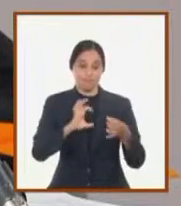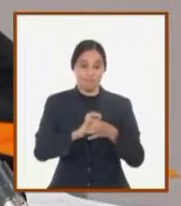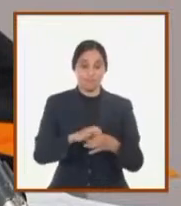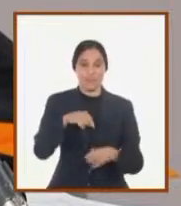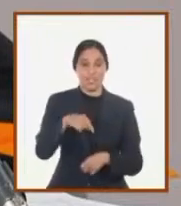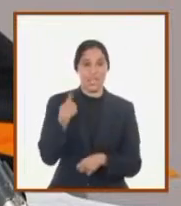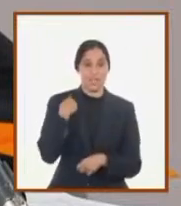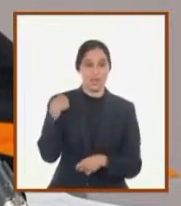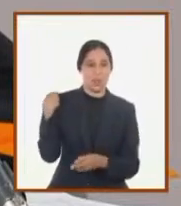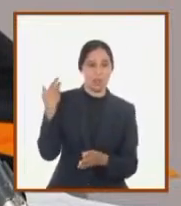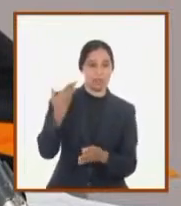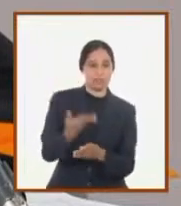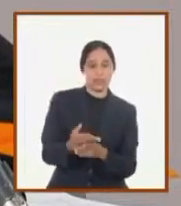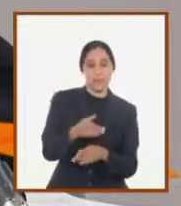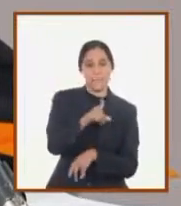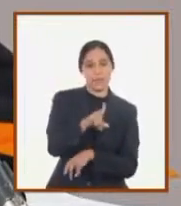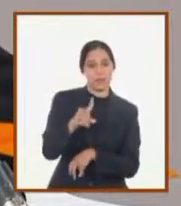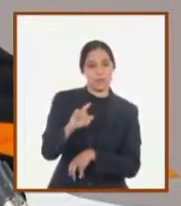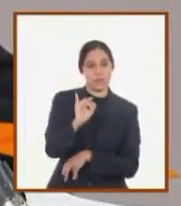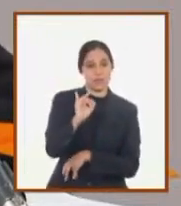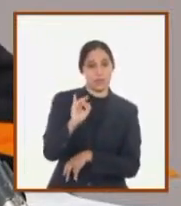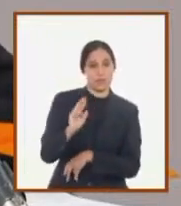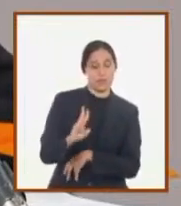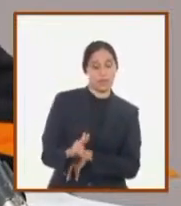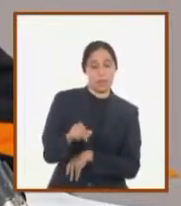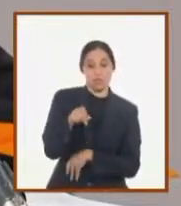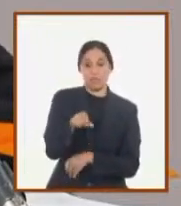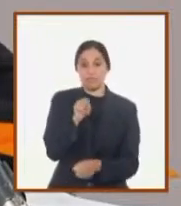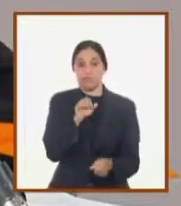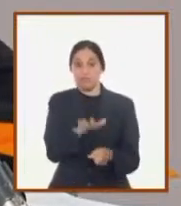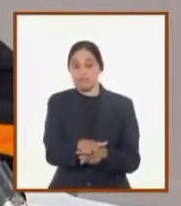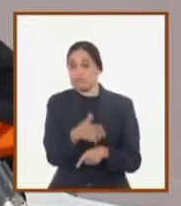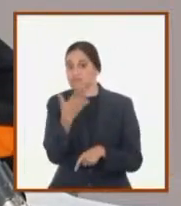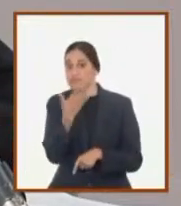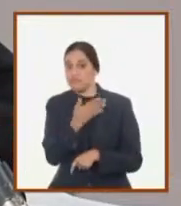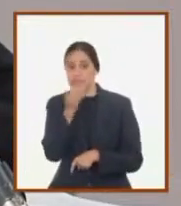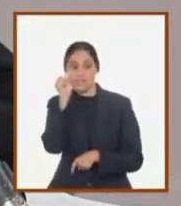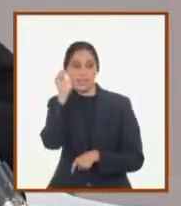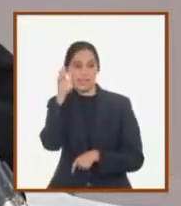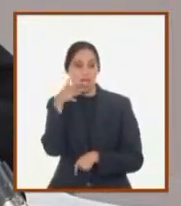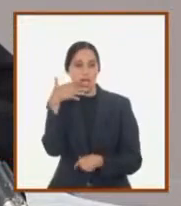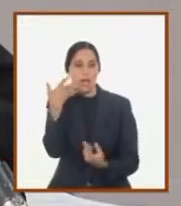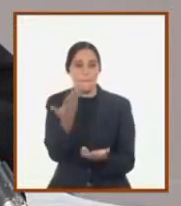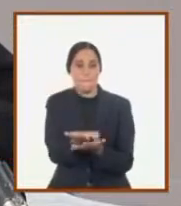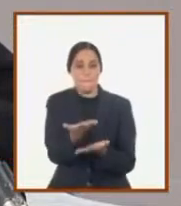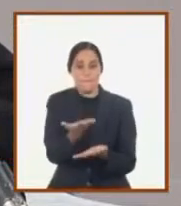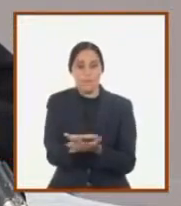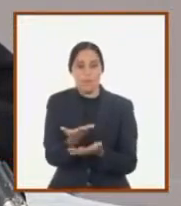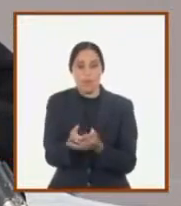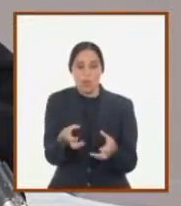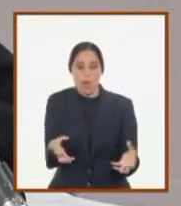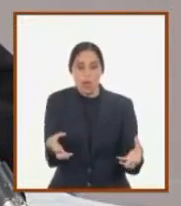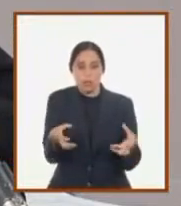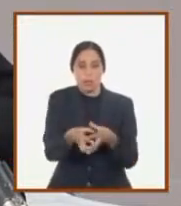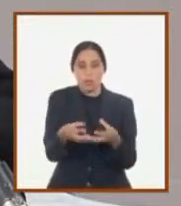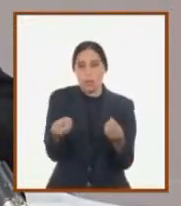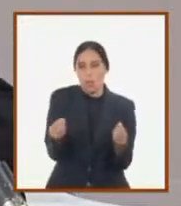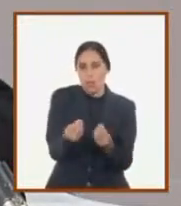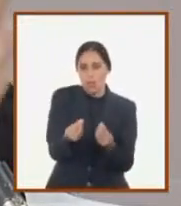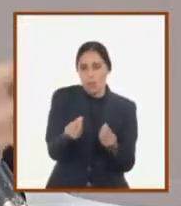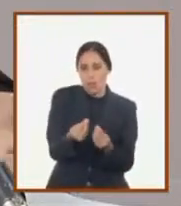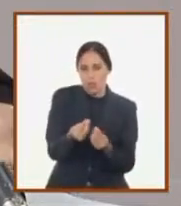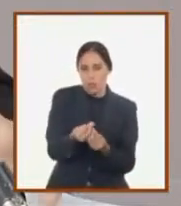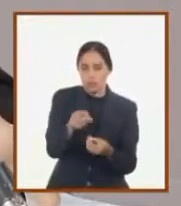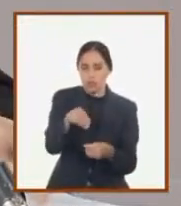año 1972 cuando Celia convoca a Pedro Álvarez habido ya un grupo de Editores que